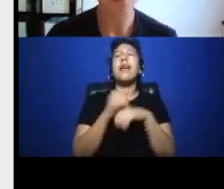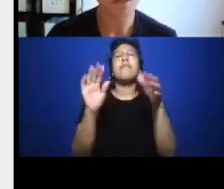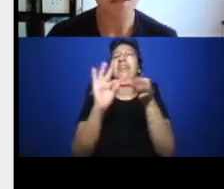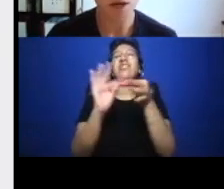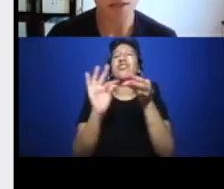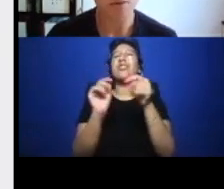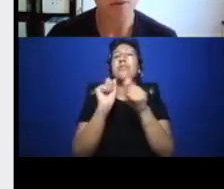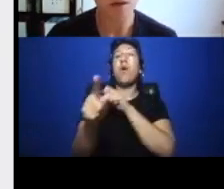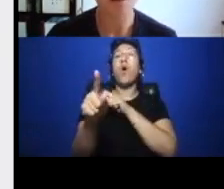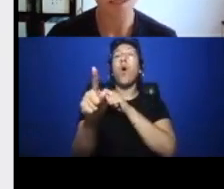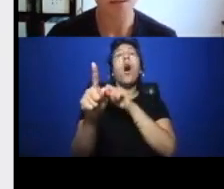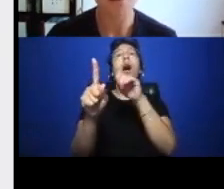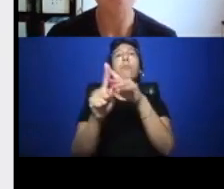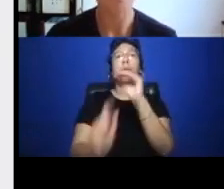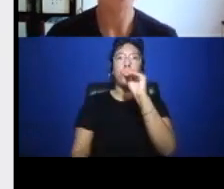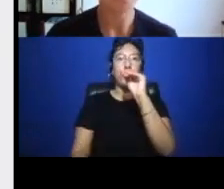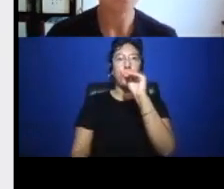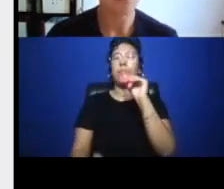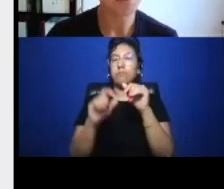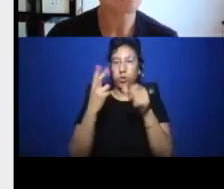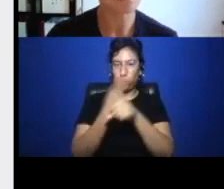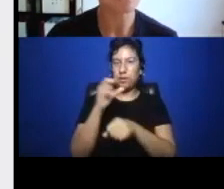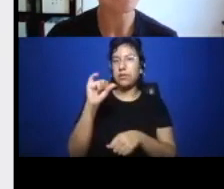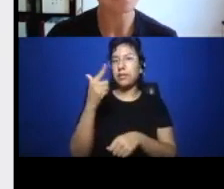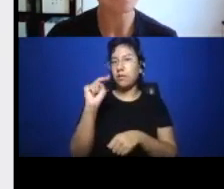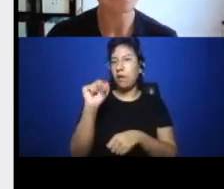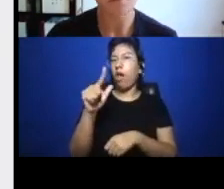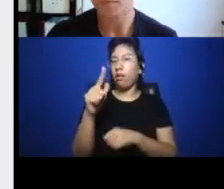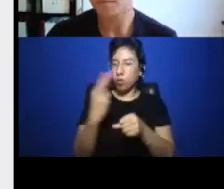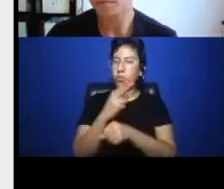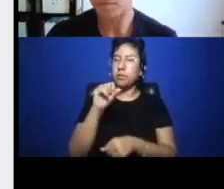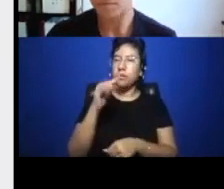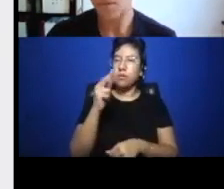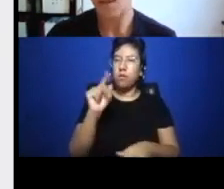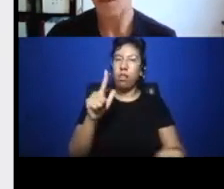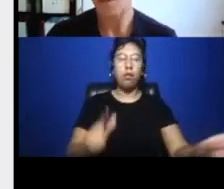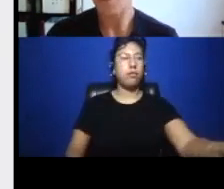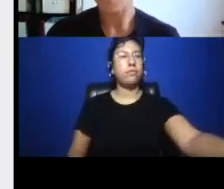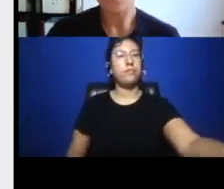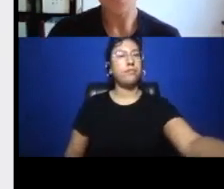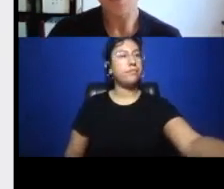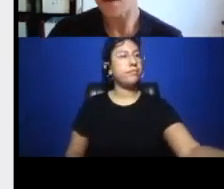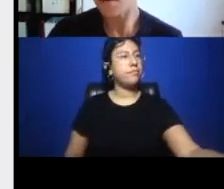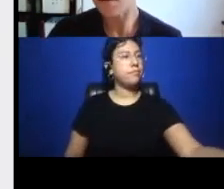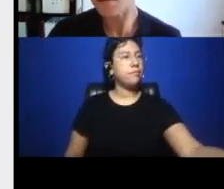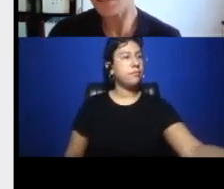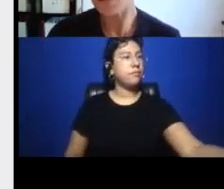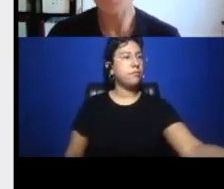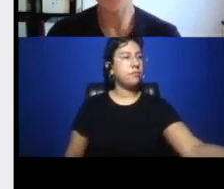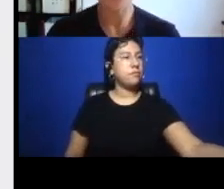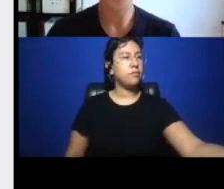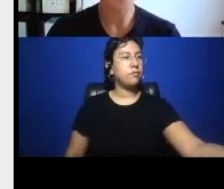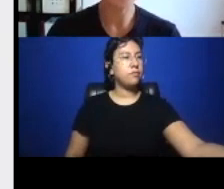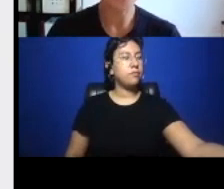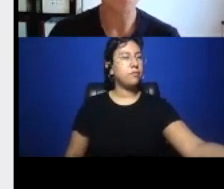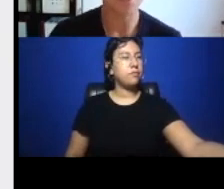que desaparezcan lo más rápido posible en Signal o envíelo vía Signal. La